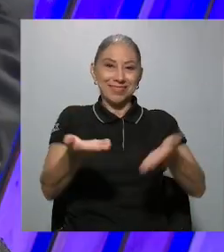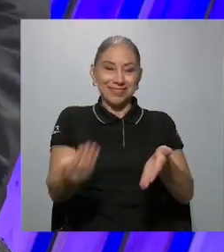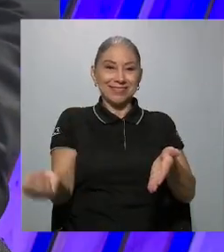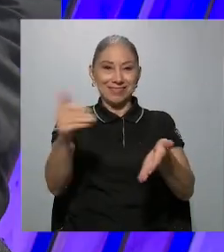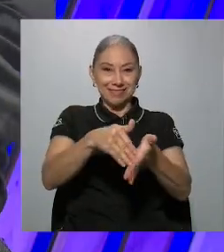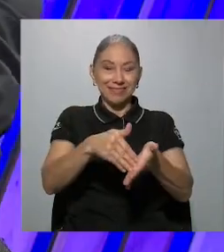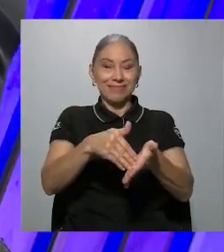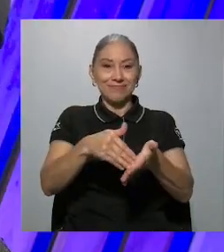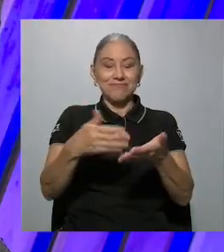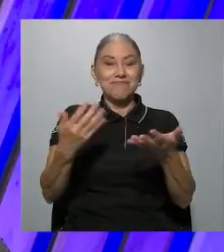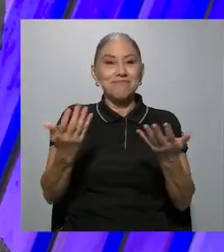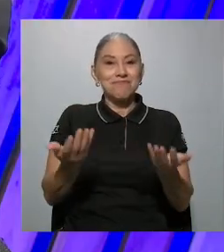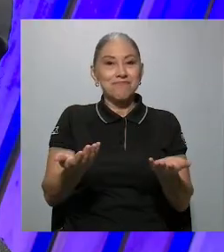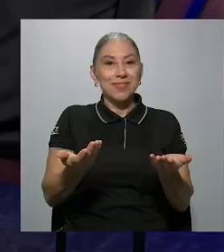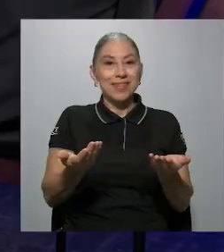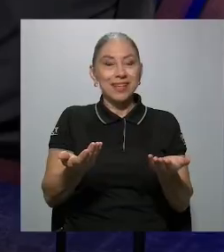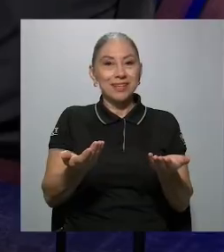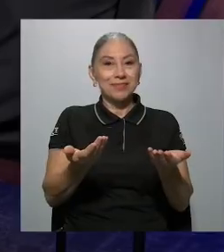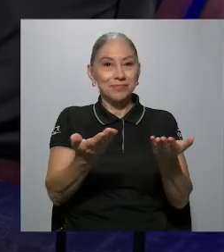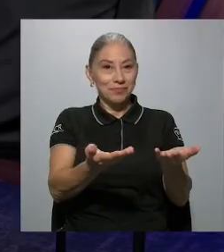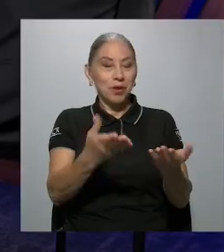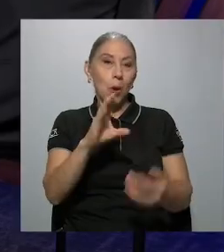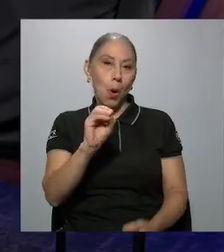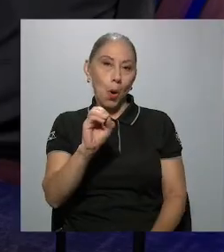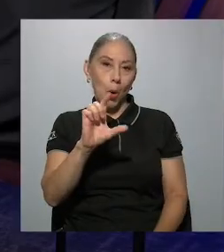es. Bienvenida de nuevo,